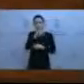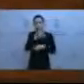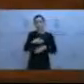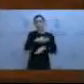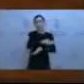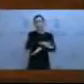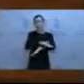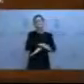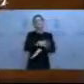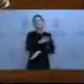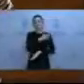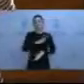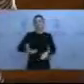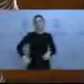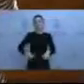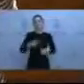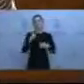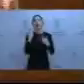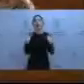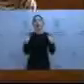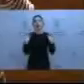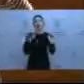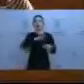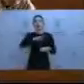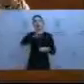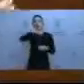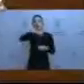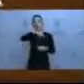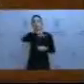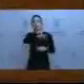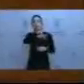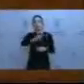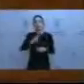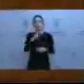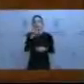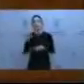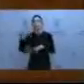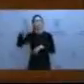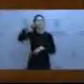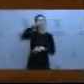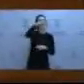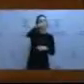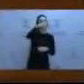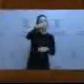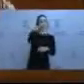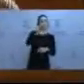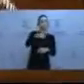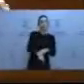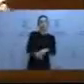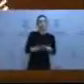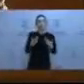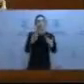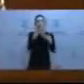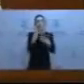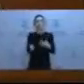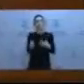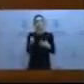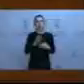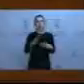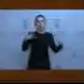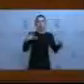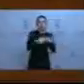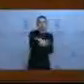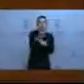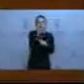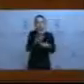Funciones de Hacienda, señor Montoro, que le señalase con el dedo que ajustes o recortes, que es la palabra más